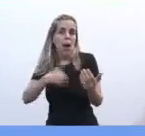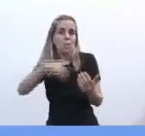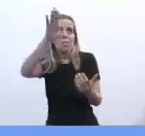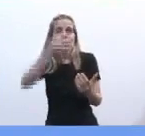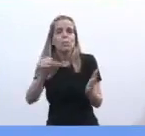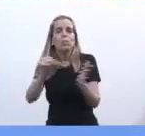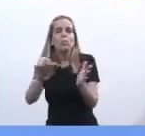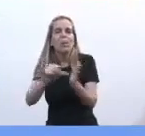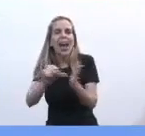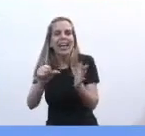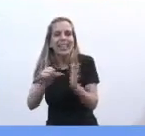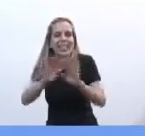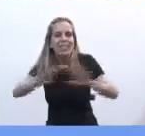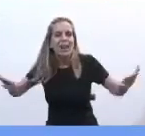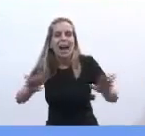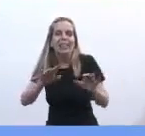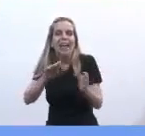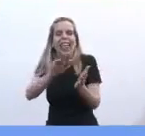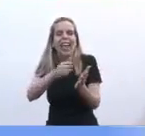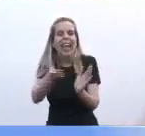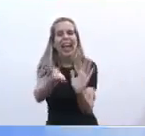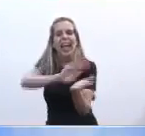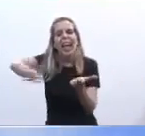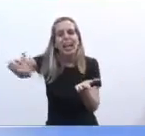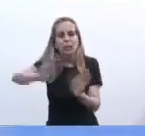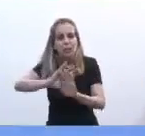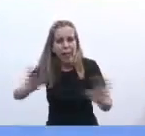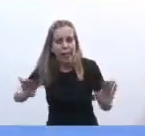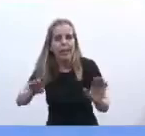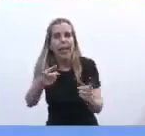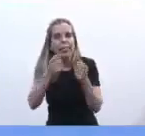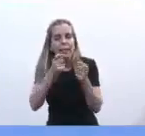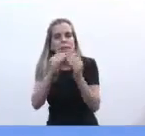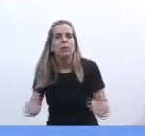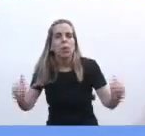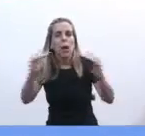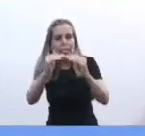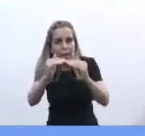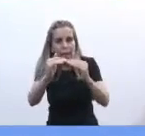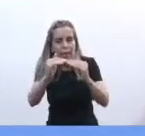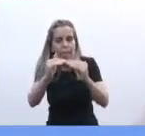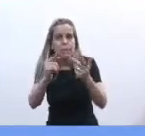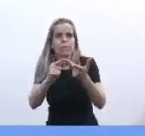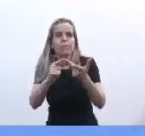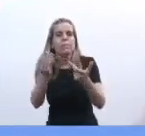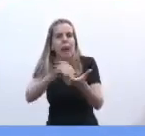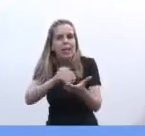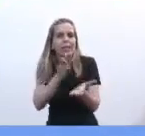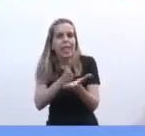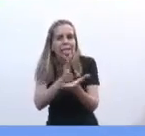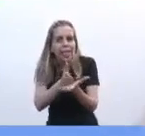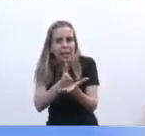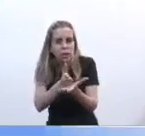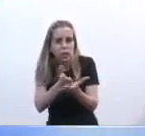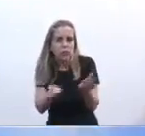con menos exclusión con más igualdades con más derecho